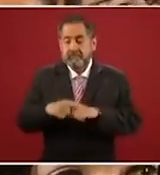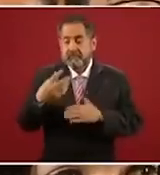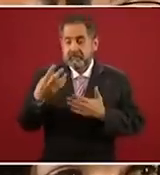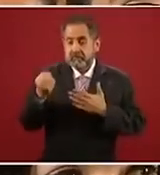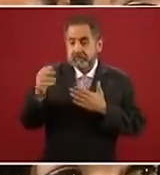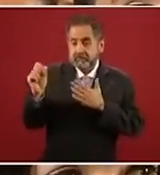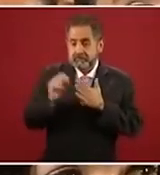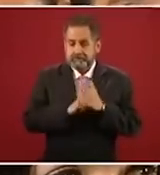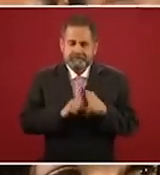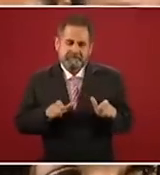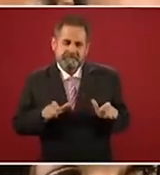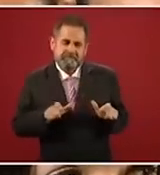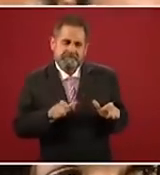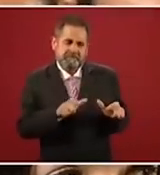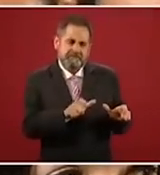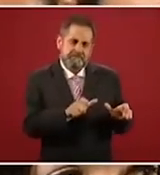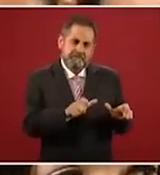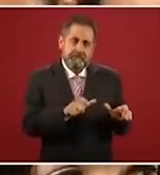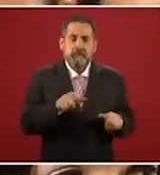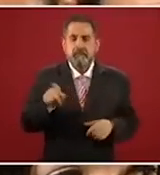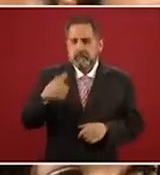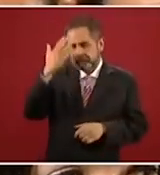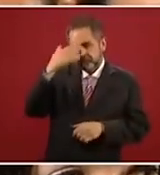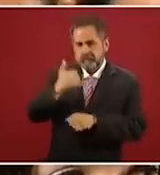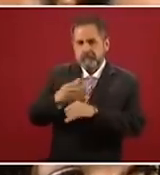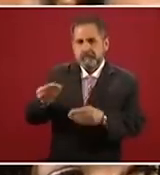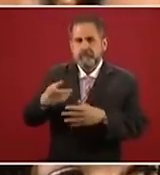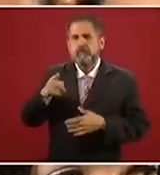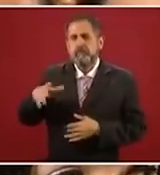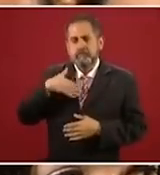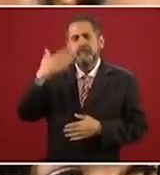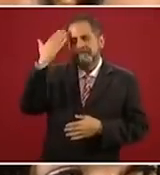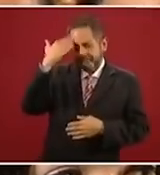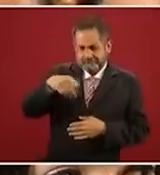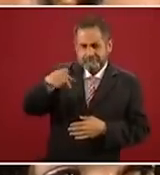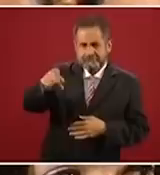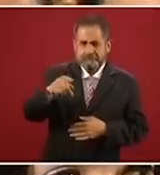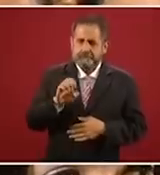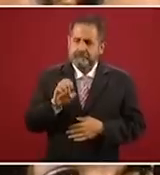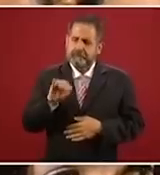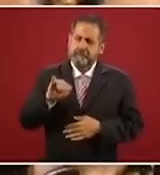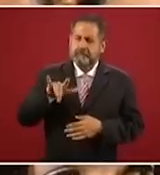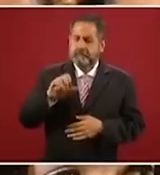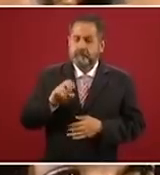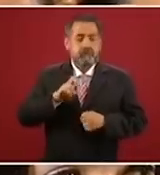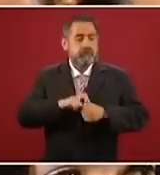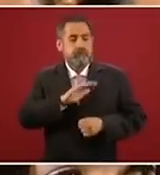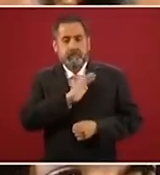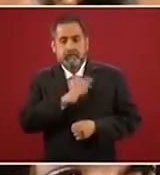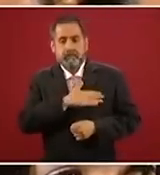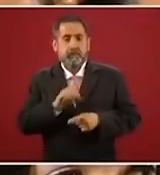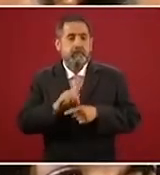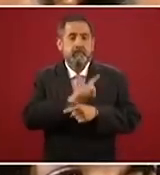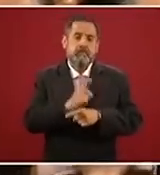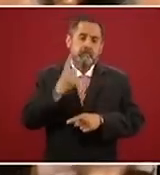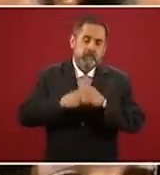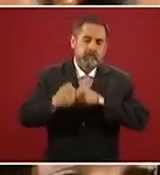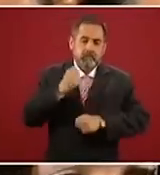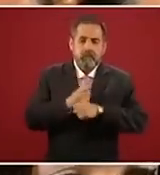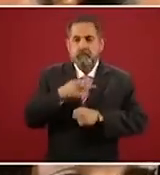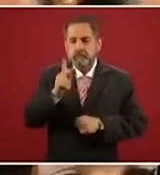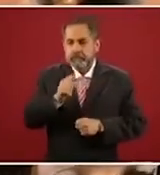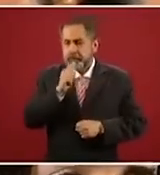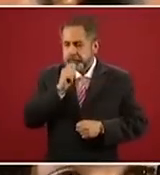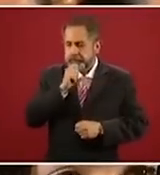9 meses. Tenemos información que usted ya sabía que Emilio Lozoya estaba en España desde el año pasado, pero